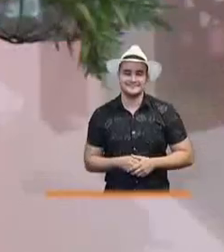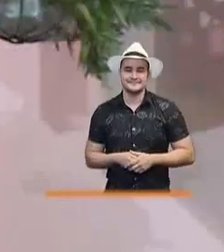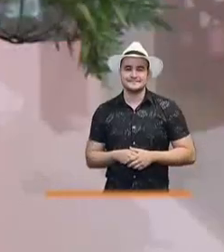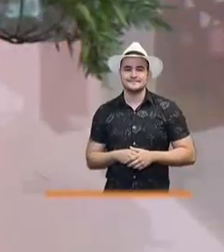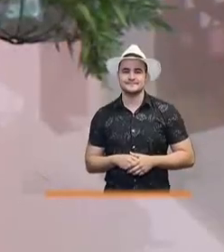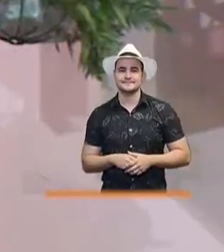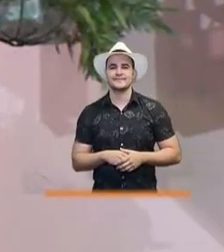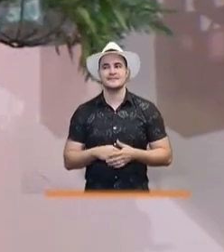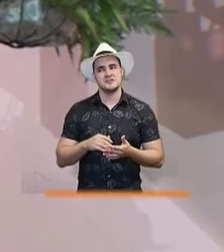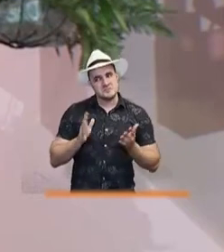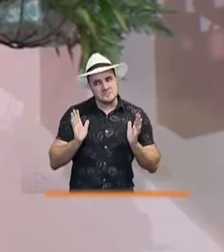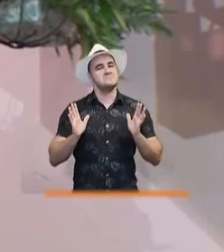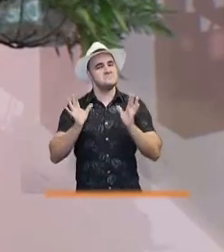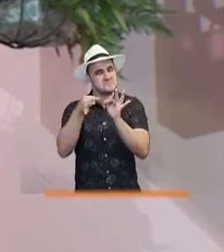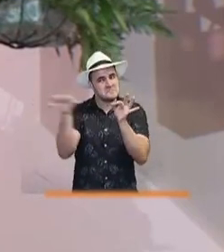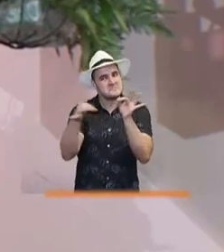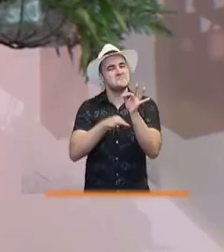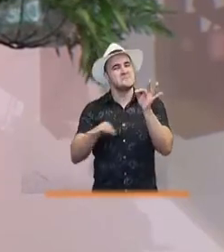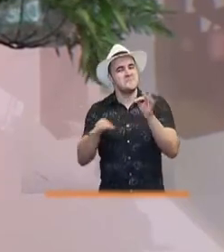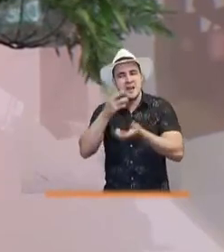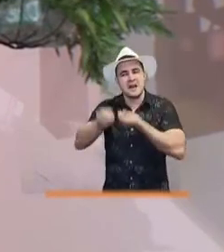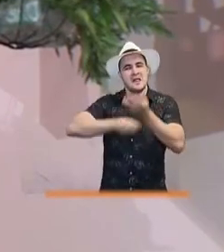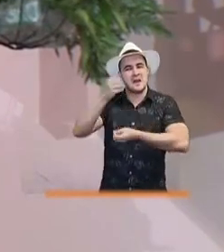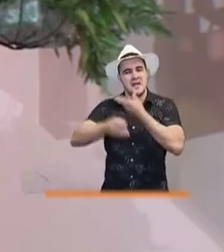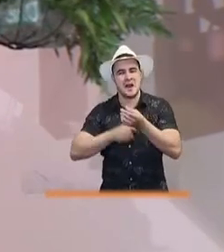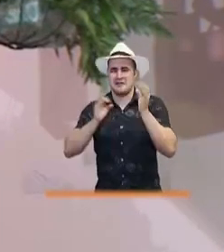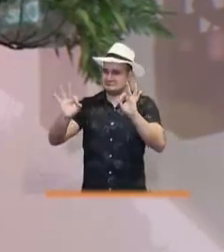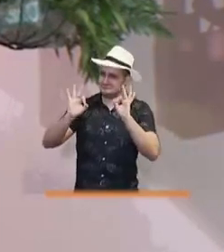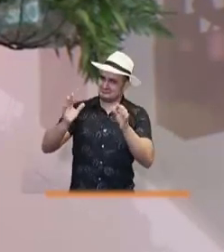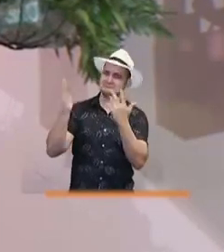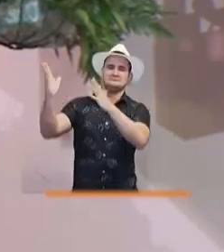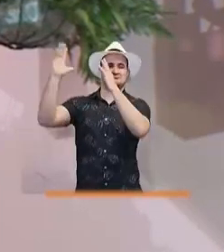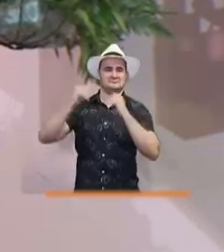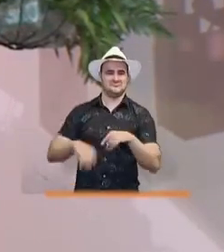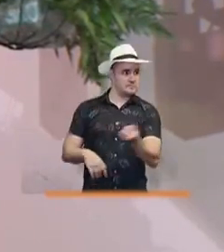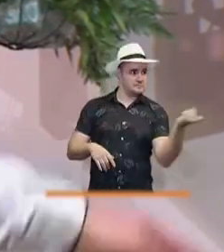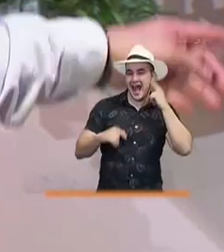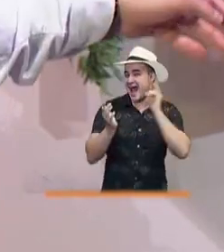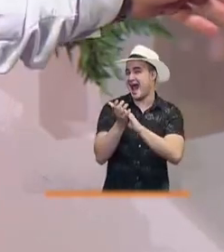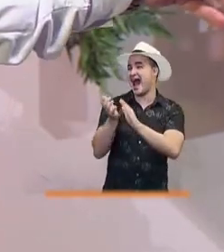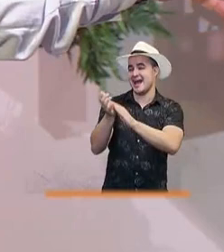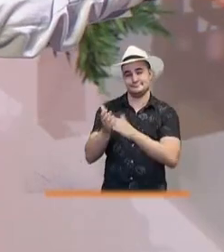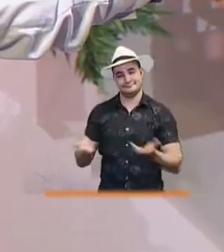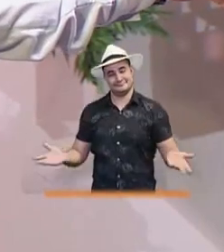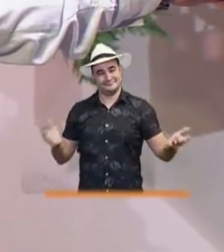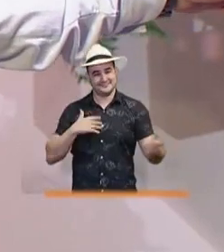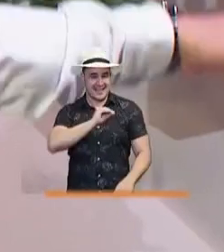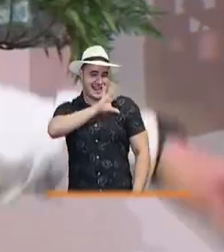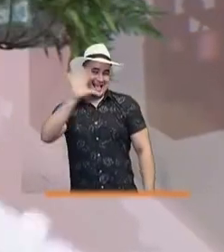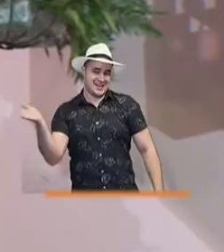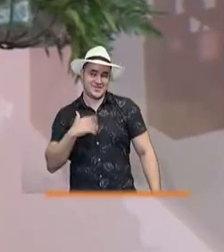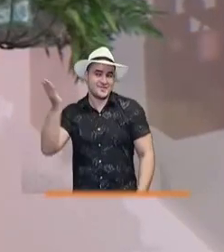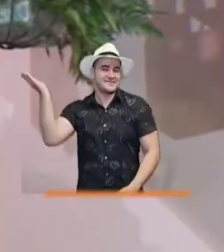Esa le quedó muy bella, es más, fue trova aplaudida, porque es que este